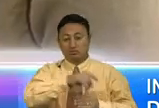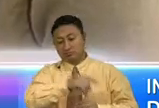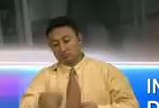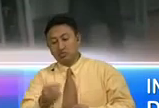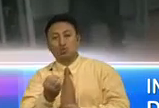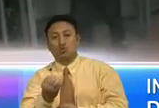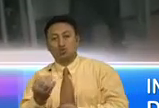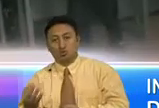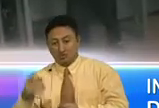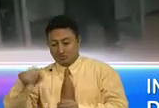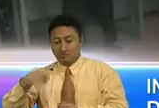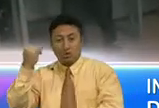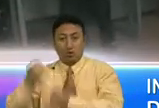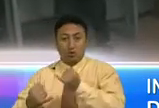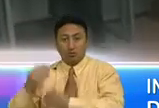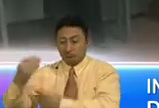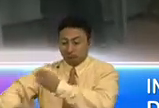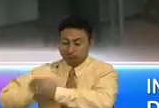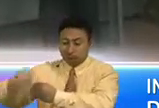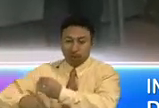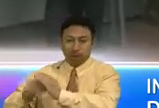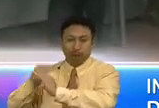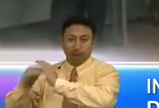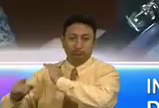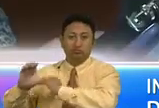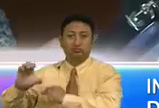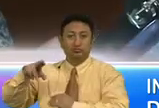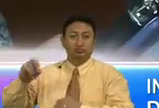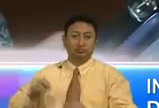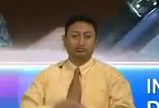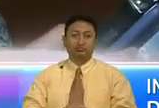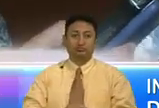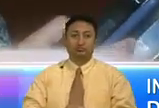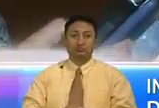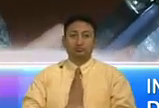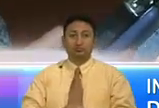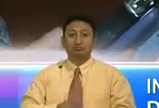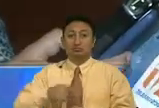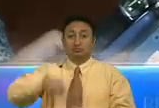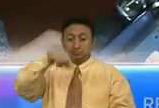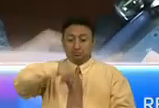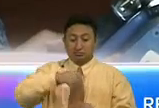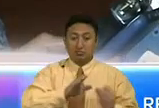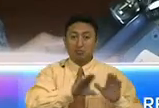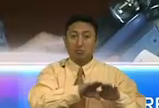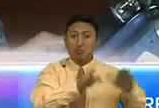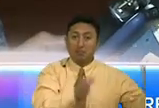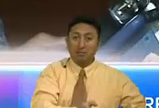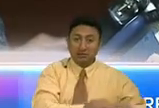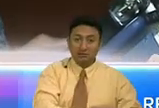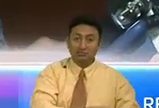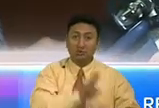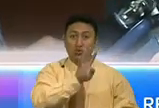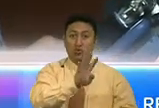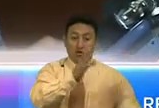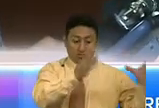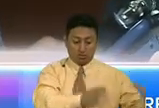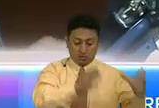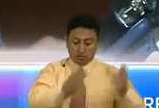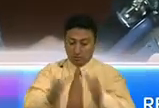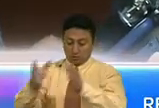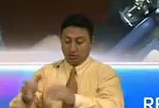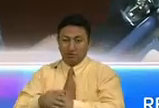y el embalaje para el envío del material al CNE. Van a haber mesas demostrativas donde las 4 fases del día de las votaciones